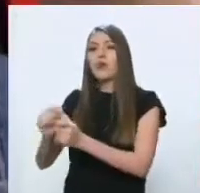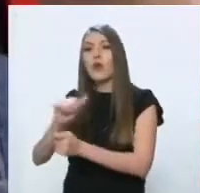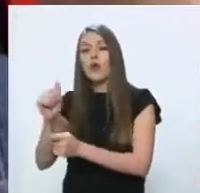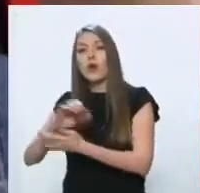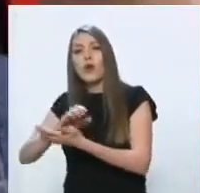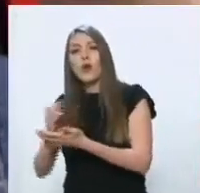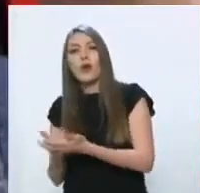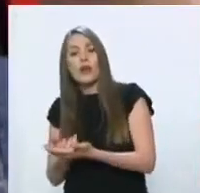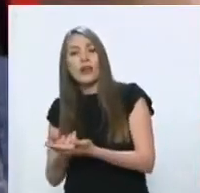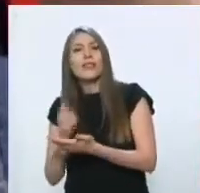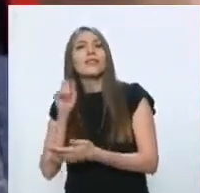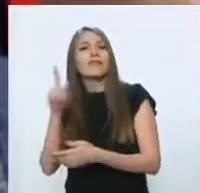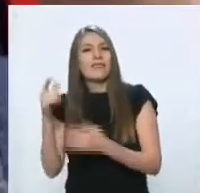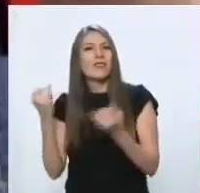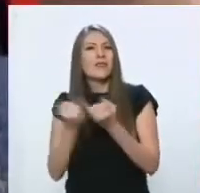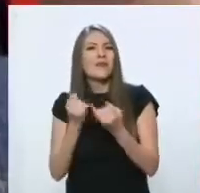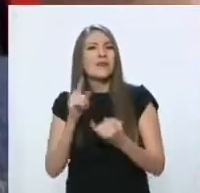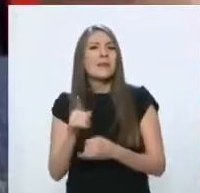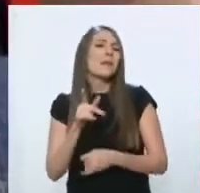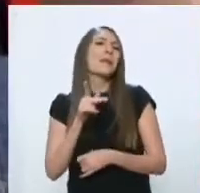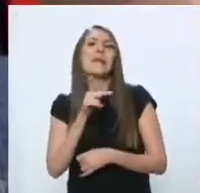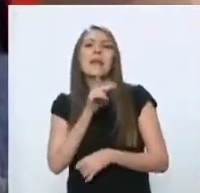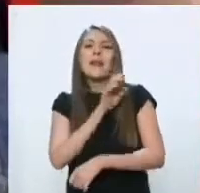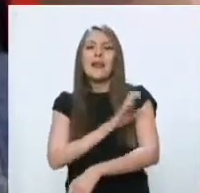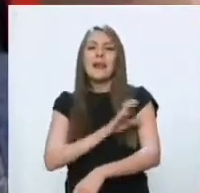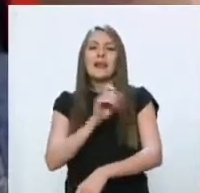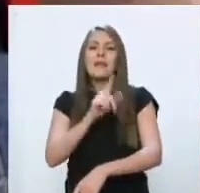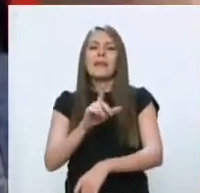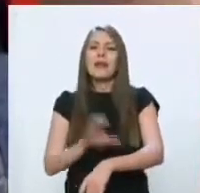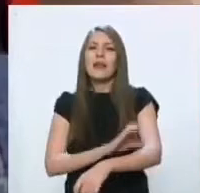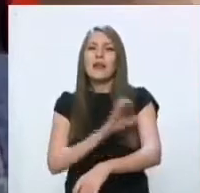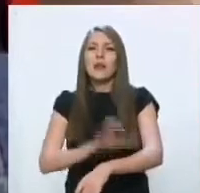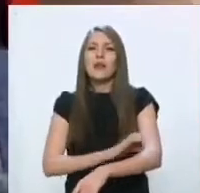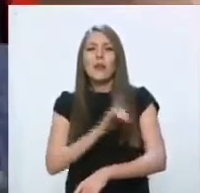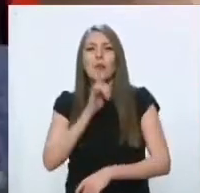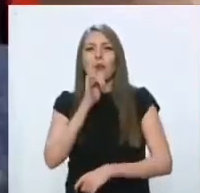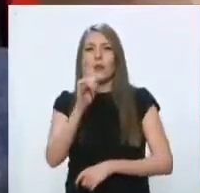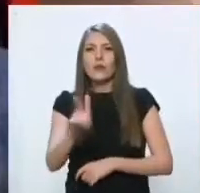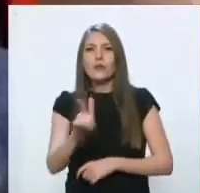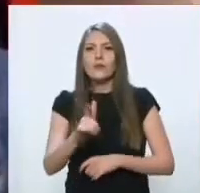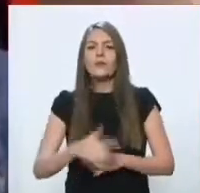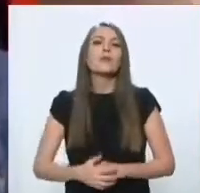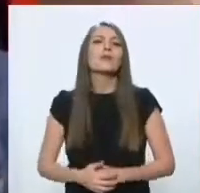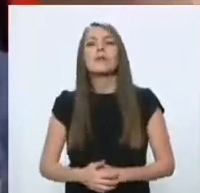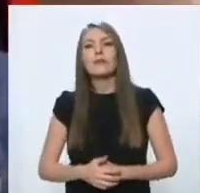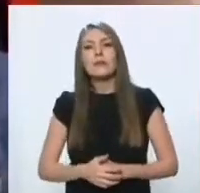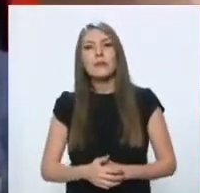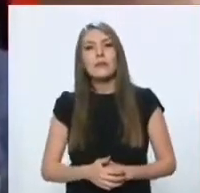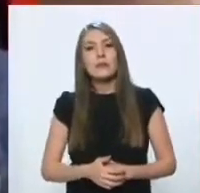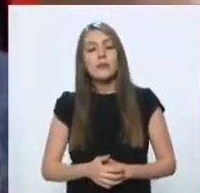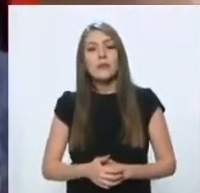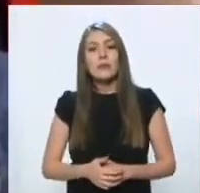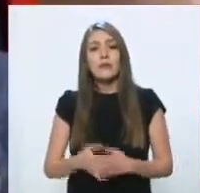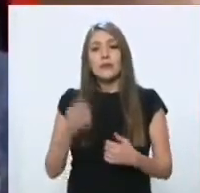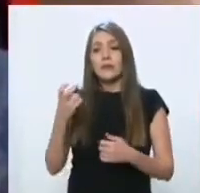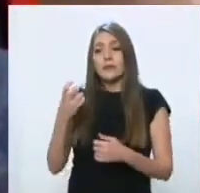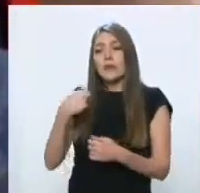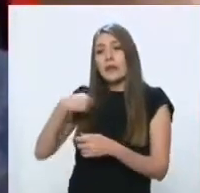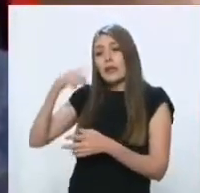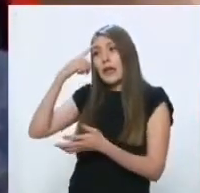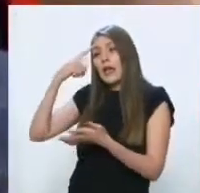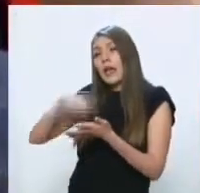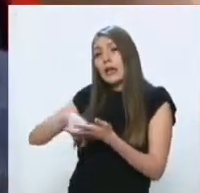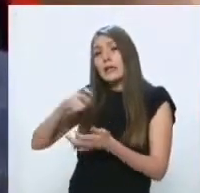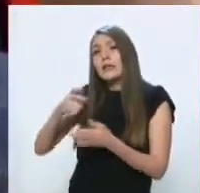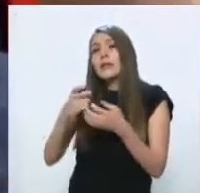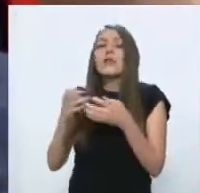de la industria energética de generación de luz. Y yo creo que esto es parte importante de la